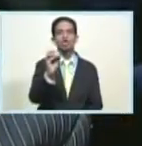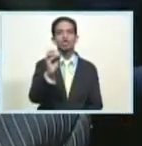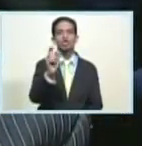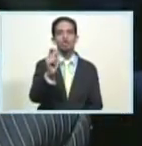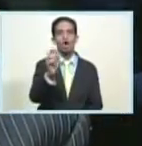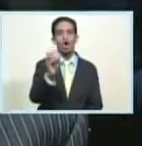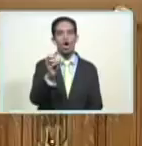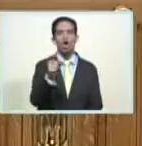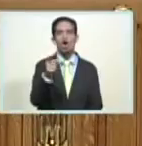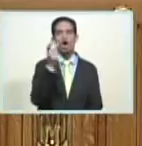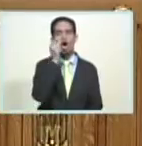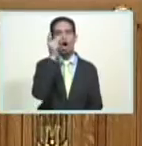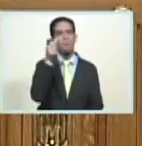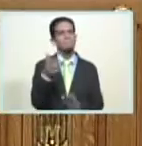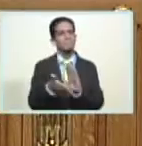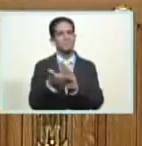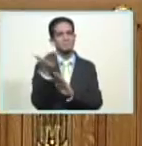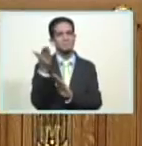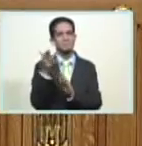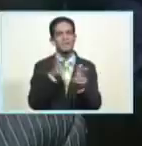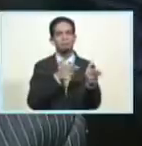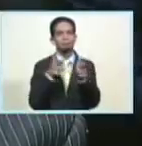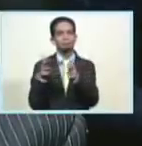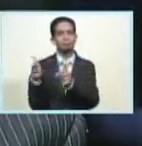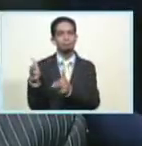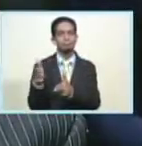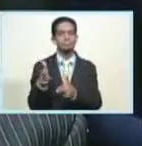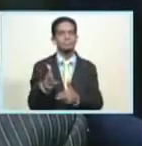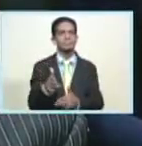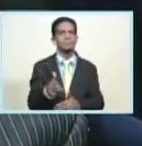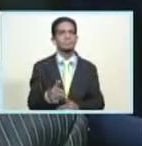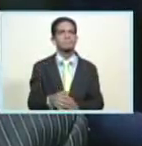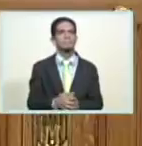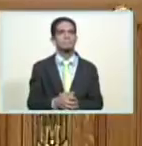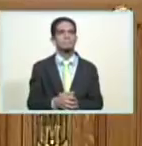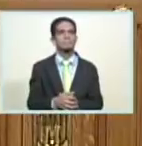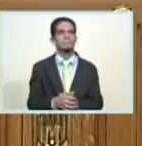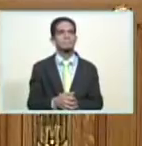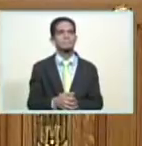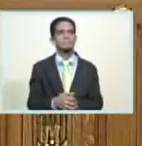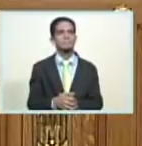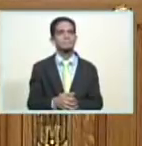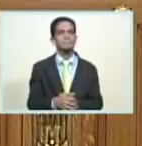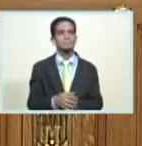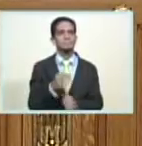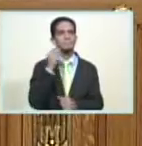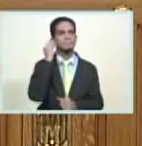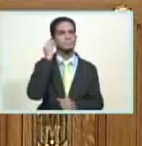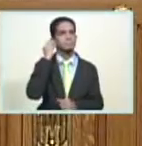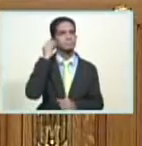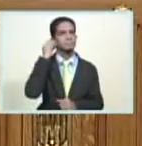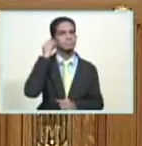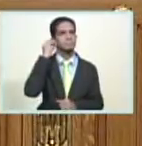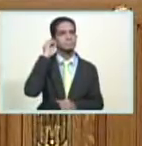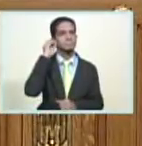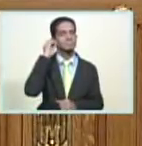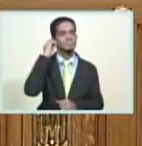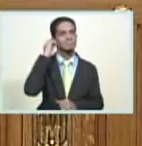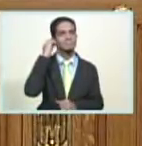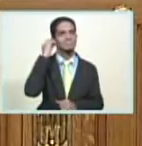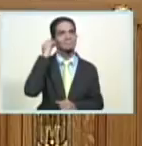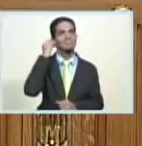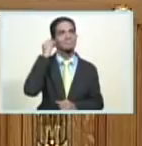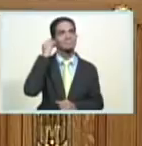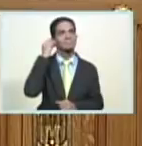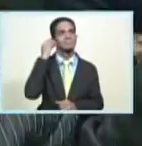Él estaba en la guerra en el Líbano, en Beirut, con Al-Fatah, los palestinos, y se enteró de